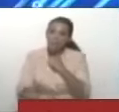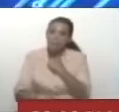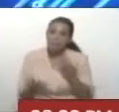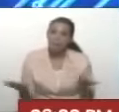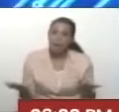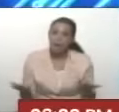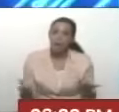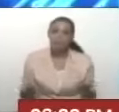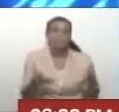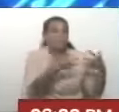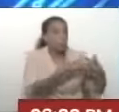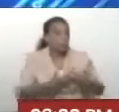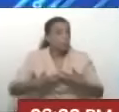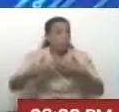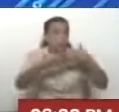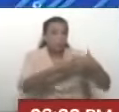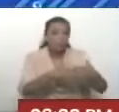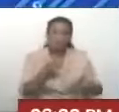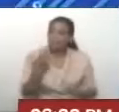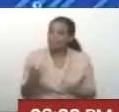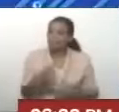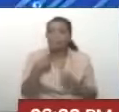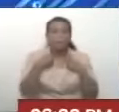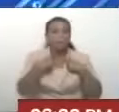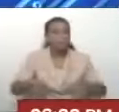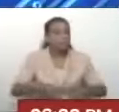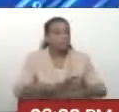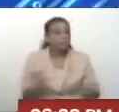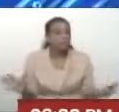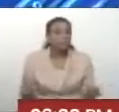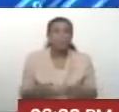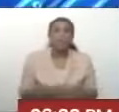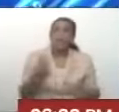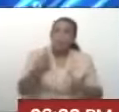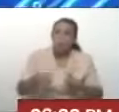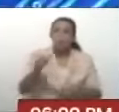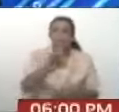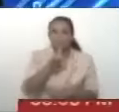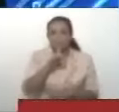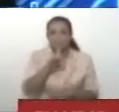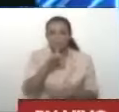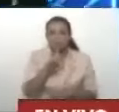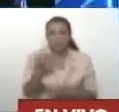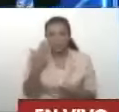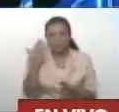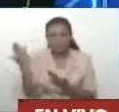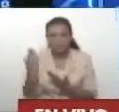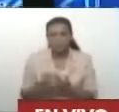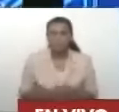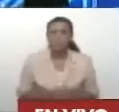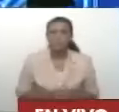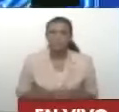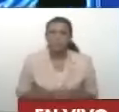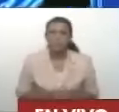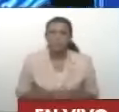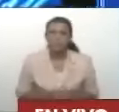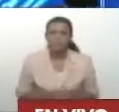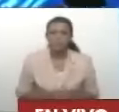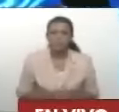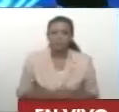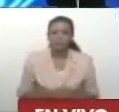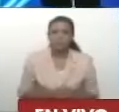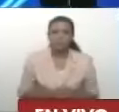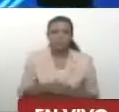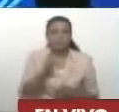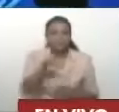imperio, estás forfa y compadre, estás perdido. ¿Qué más traes por ahí? Vamos a revisar una información ya a